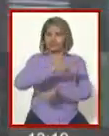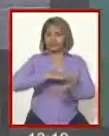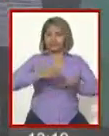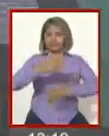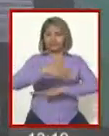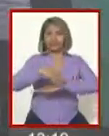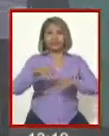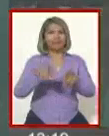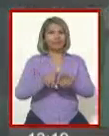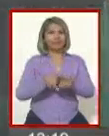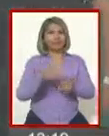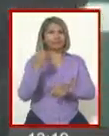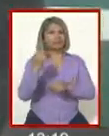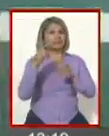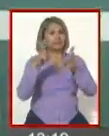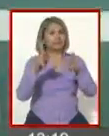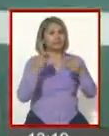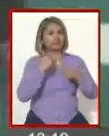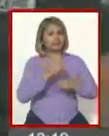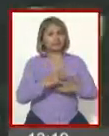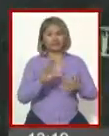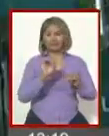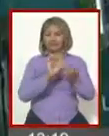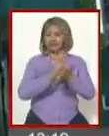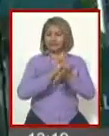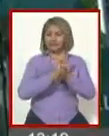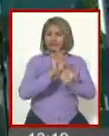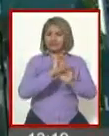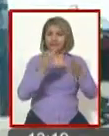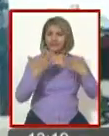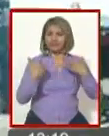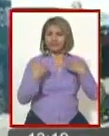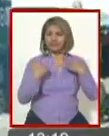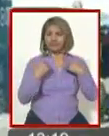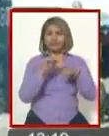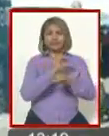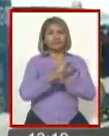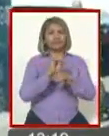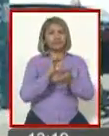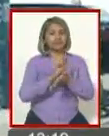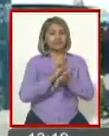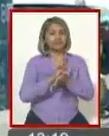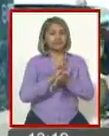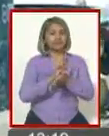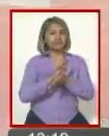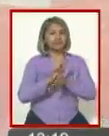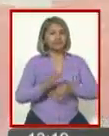vía pública. Uno de ellos se encuentra indocumentado, quiere decir que no tiene ningún tipo de documento